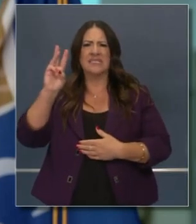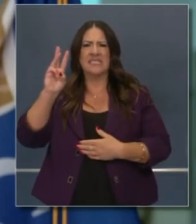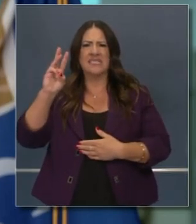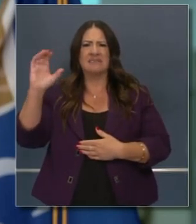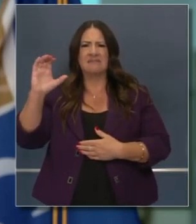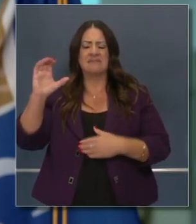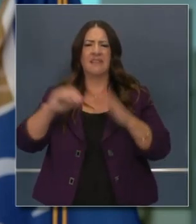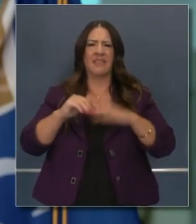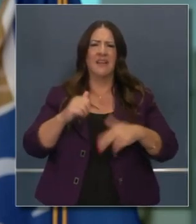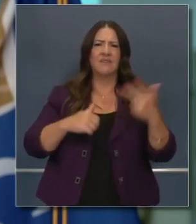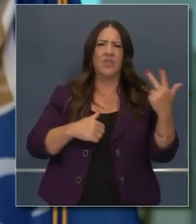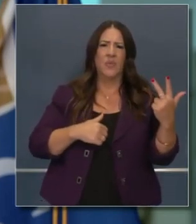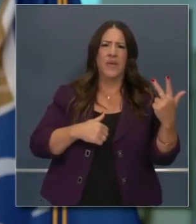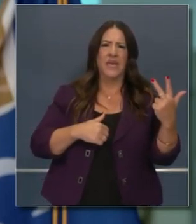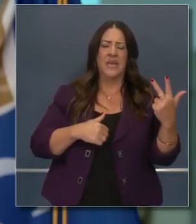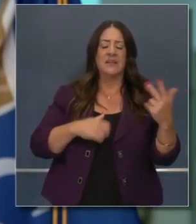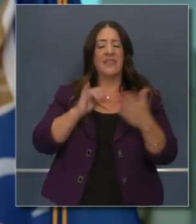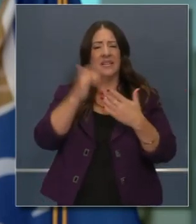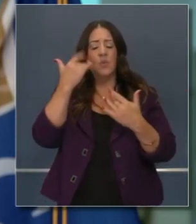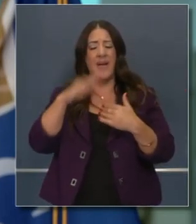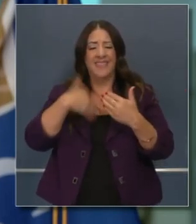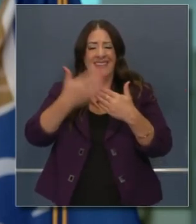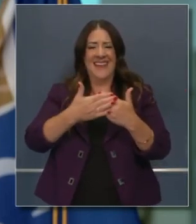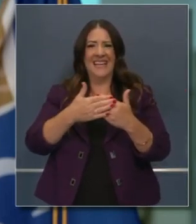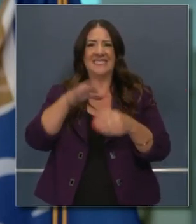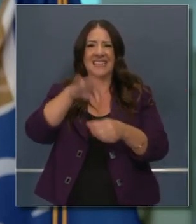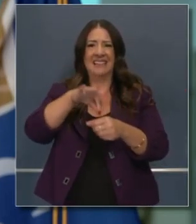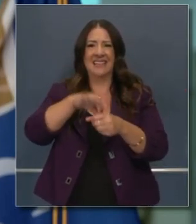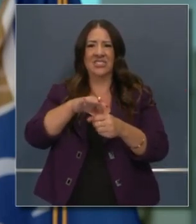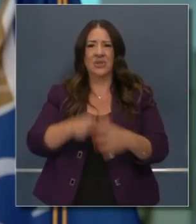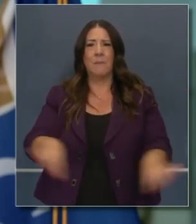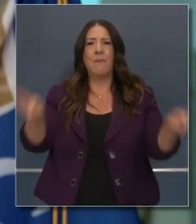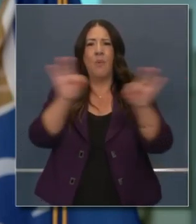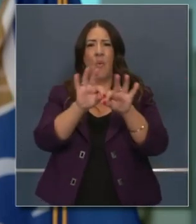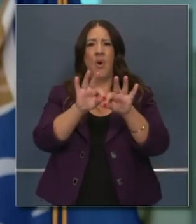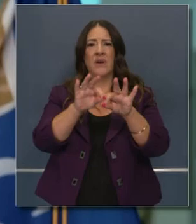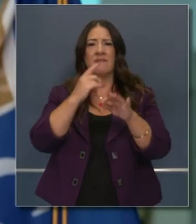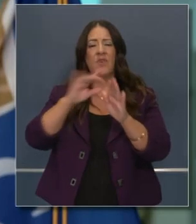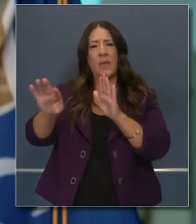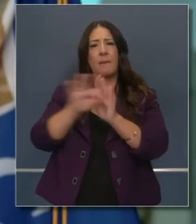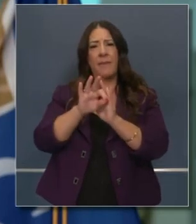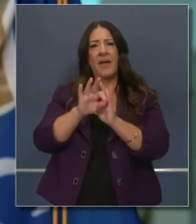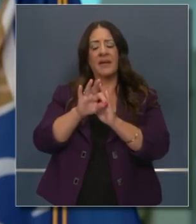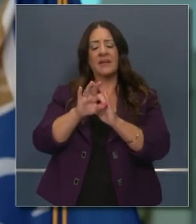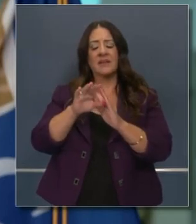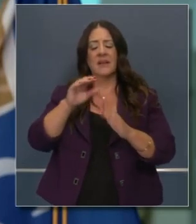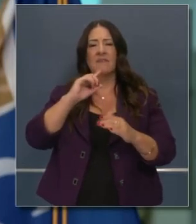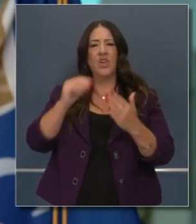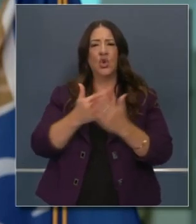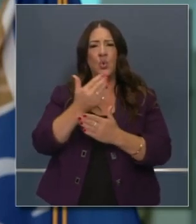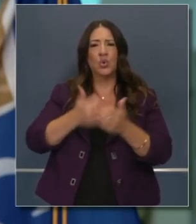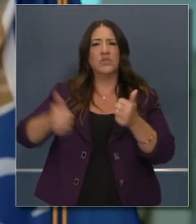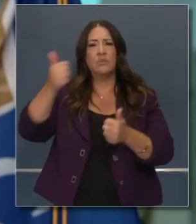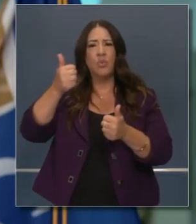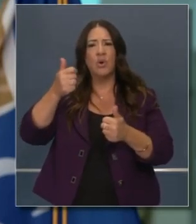la Corte Suprema. La decisión por eso es mucho más importante y esencial.